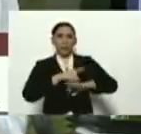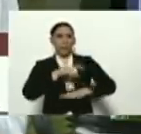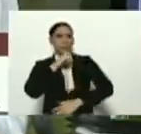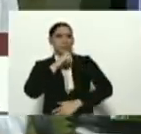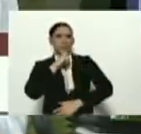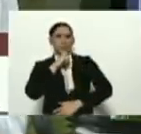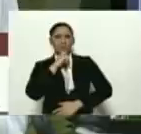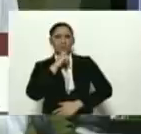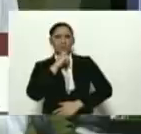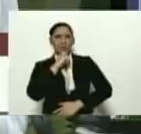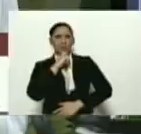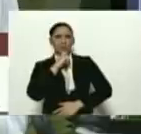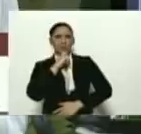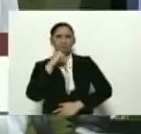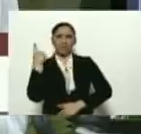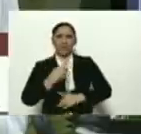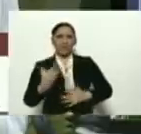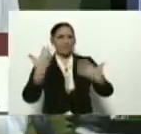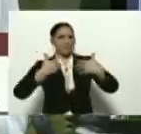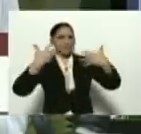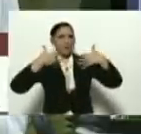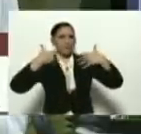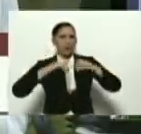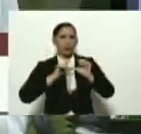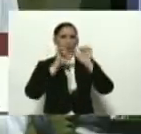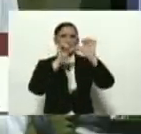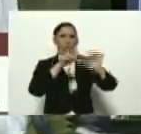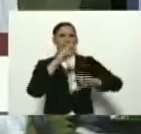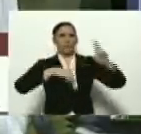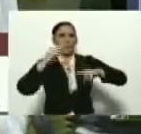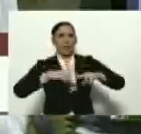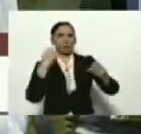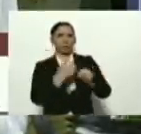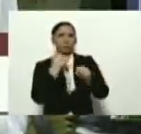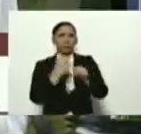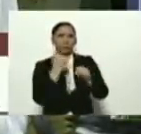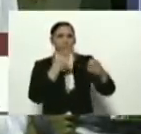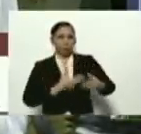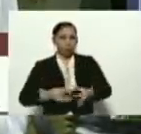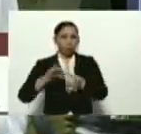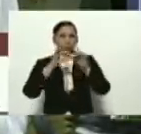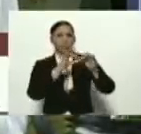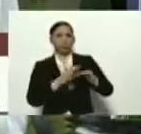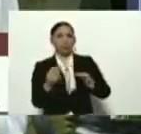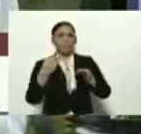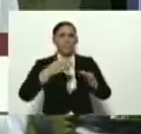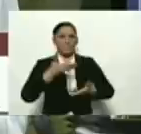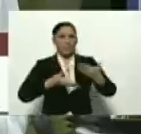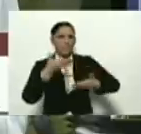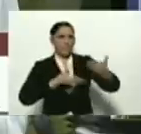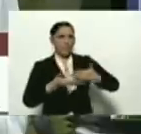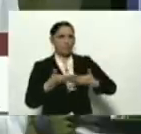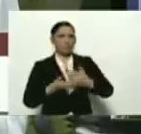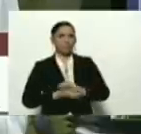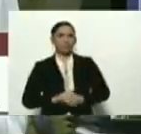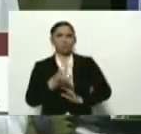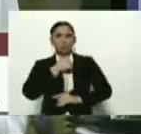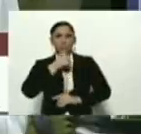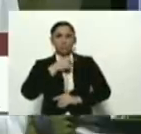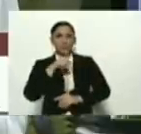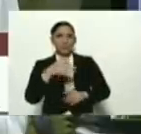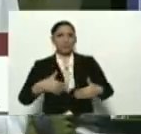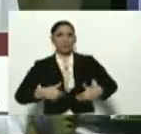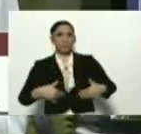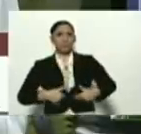difíciles deben motivarnos a continuar trabajando unidos con más cooperación y concertación. Este fue el